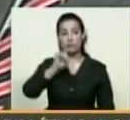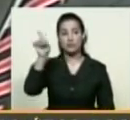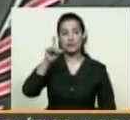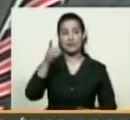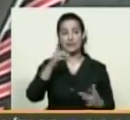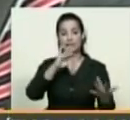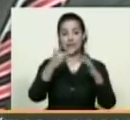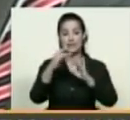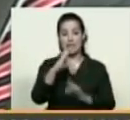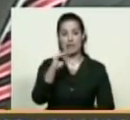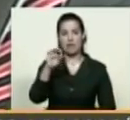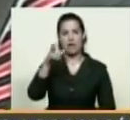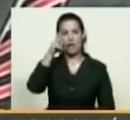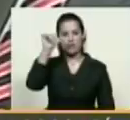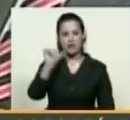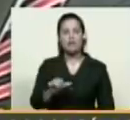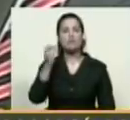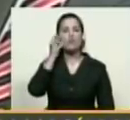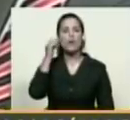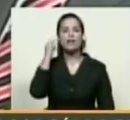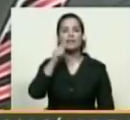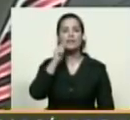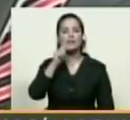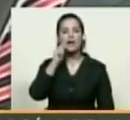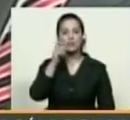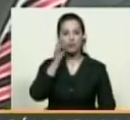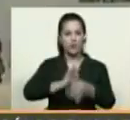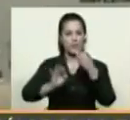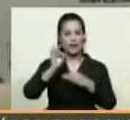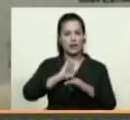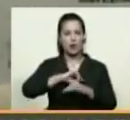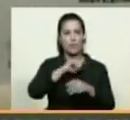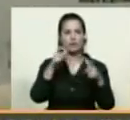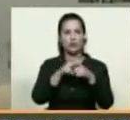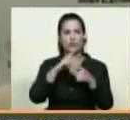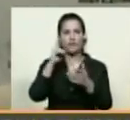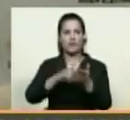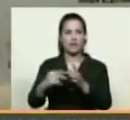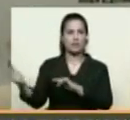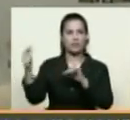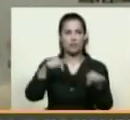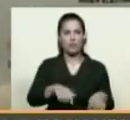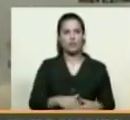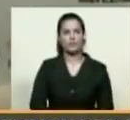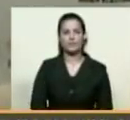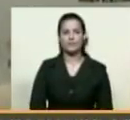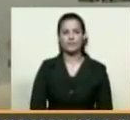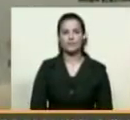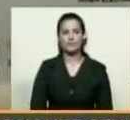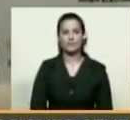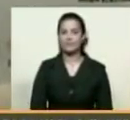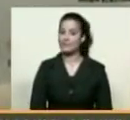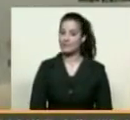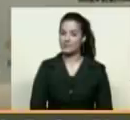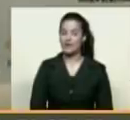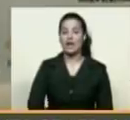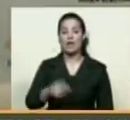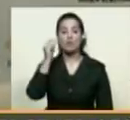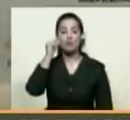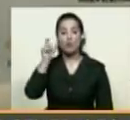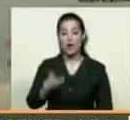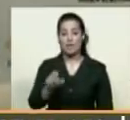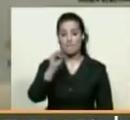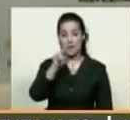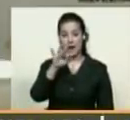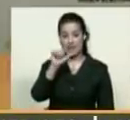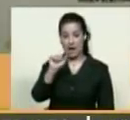vamos a escuchar palabras de la rectora Teresa y Lucena, quien recibe a la Comisión de la Verdad el día de hoy. De víctimas y familiares, ciudadana María